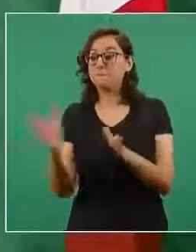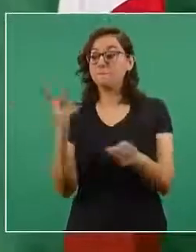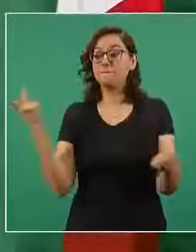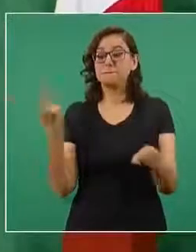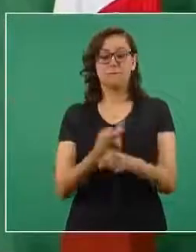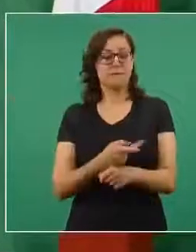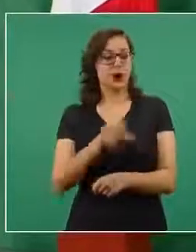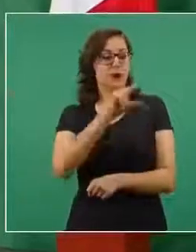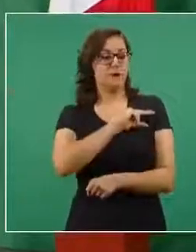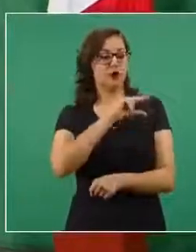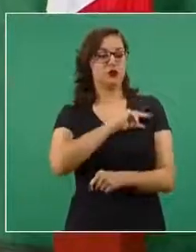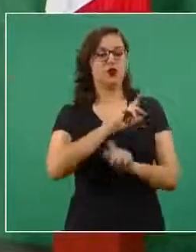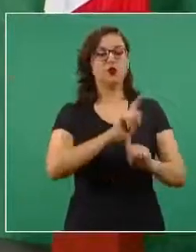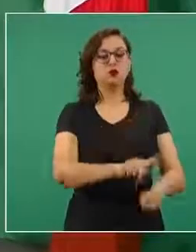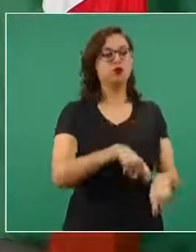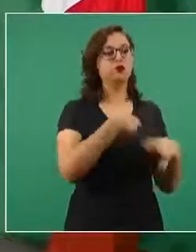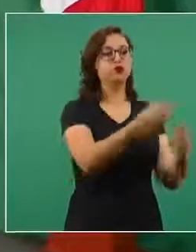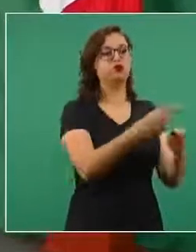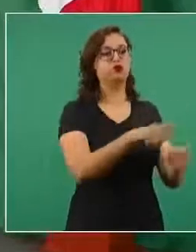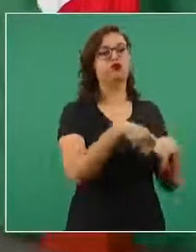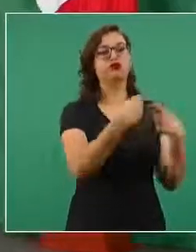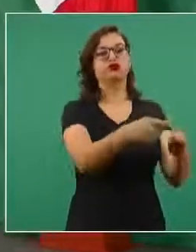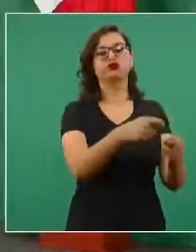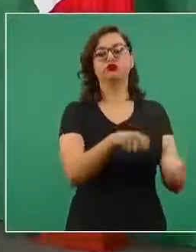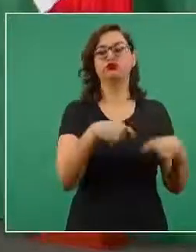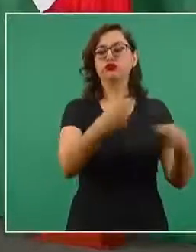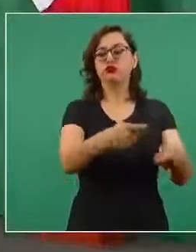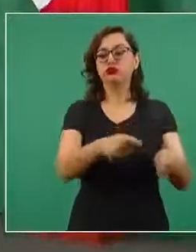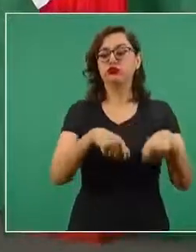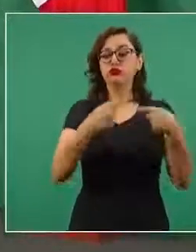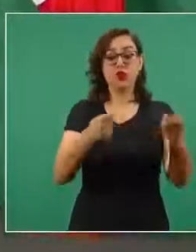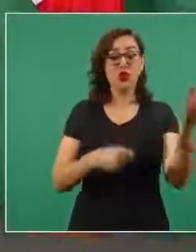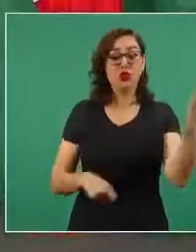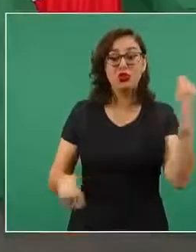Ahí se creó el llamado Grupo Compacto,